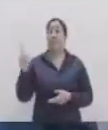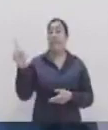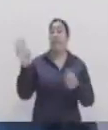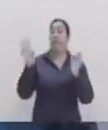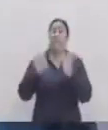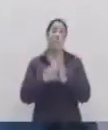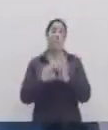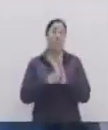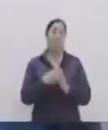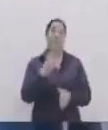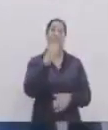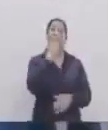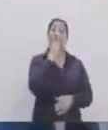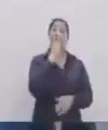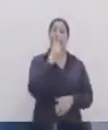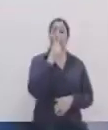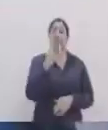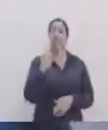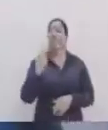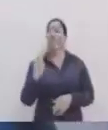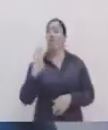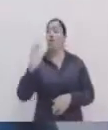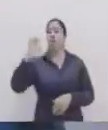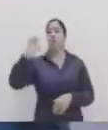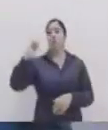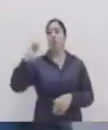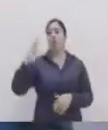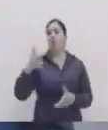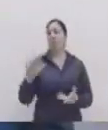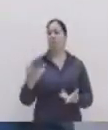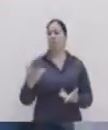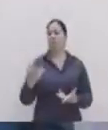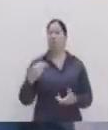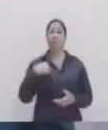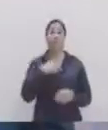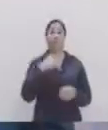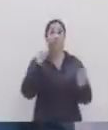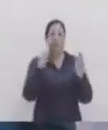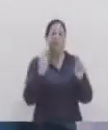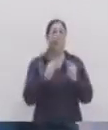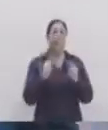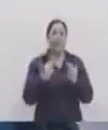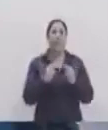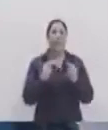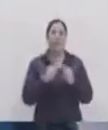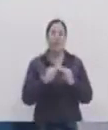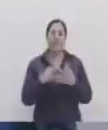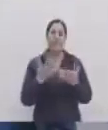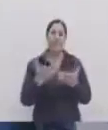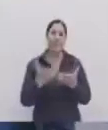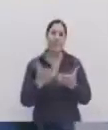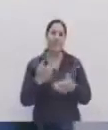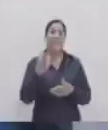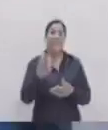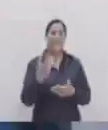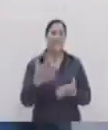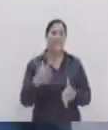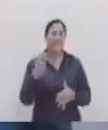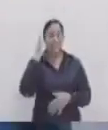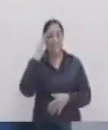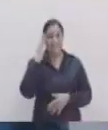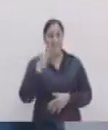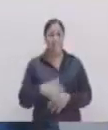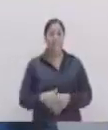H2O. definitivamente lo conocemos y lo conocemos específicamente por su estructura de nombre común, es el agua,